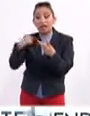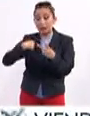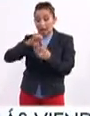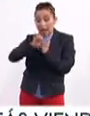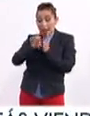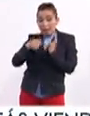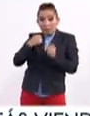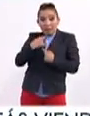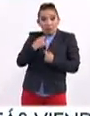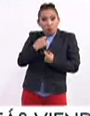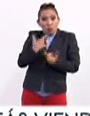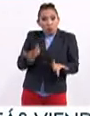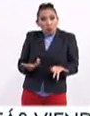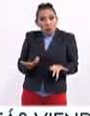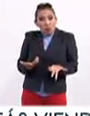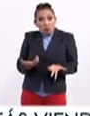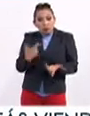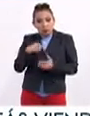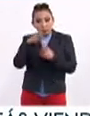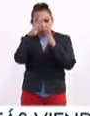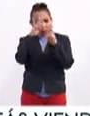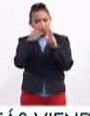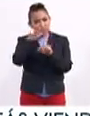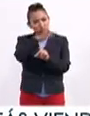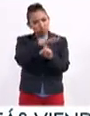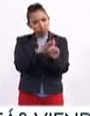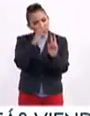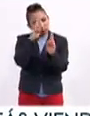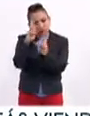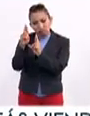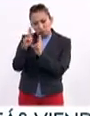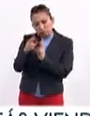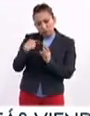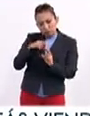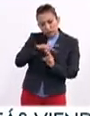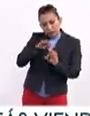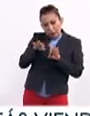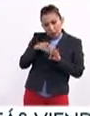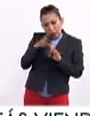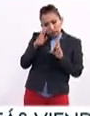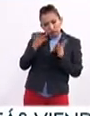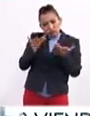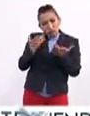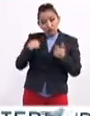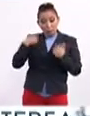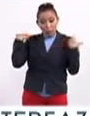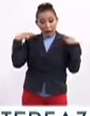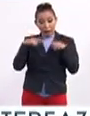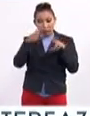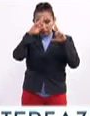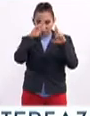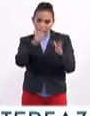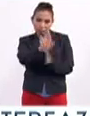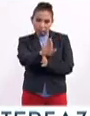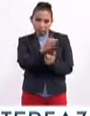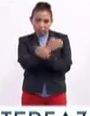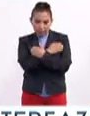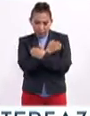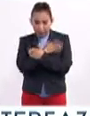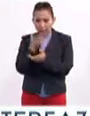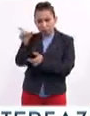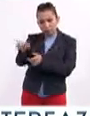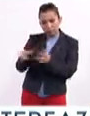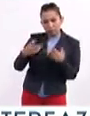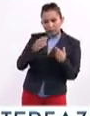ellos mismos respetar los derechos en su entorno y aquella función que desempeña. Si eres un profesor, respetar el derecho a la educación, la